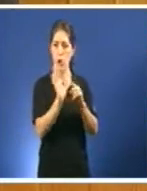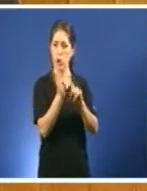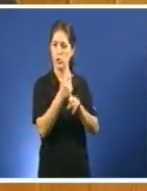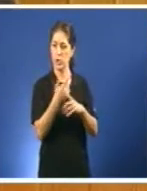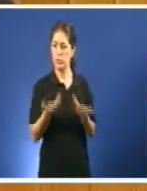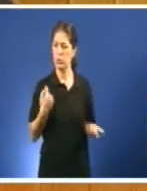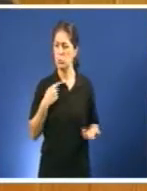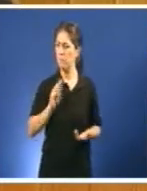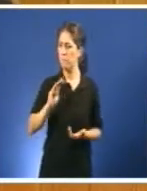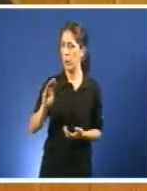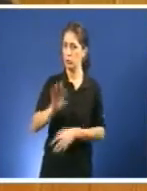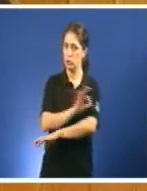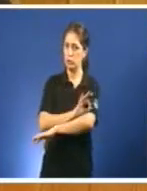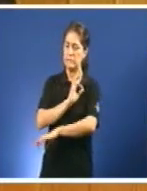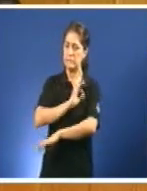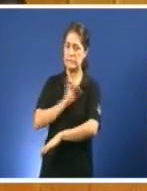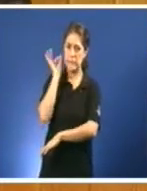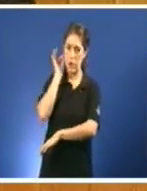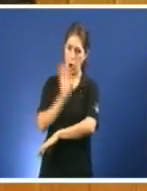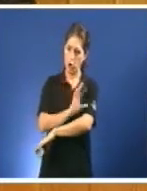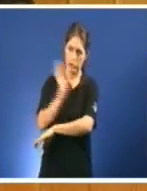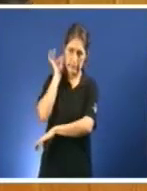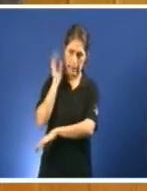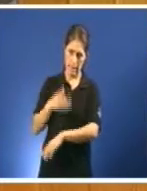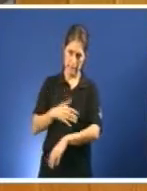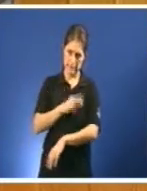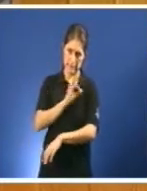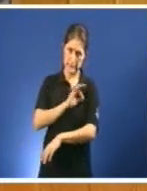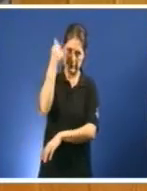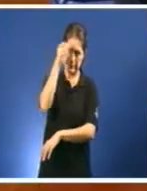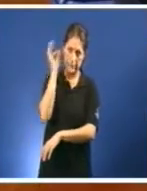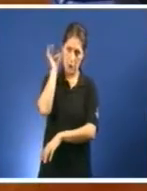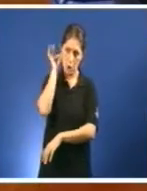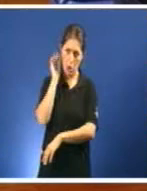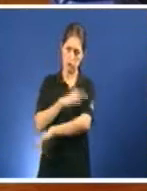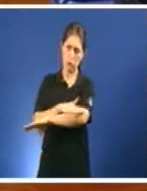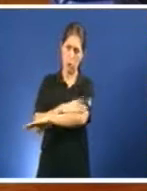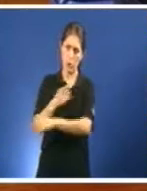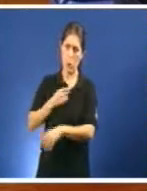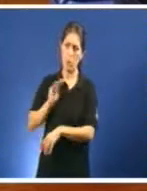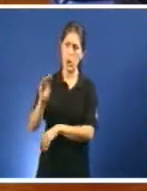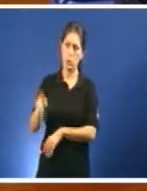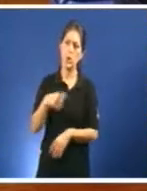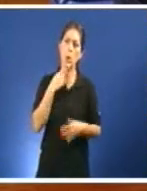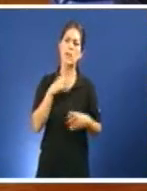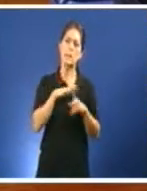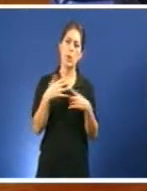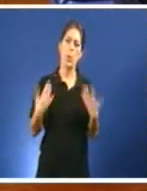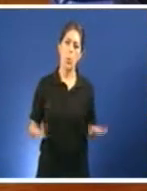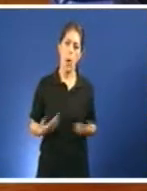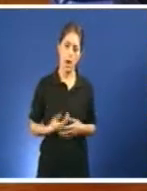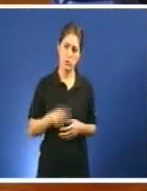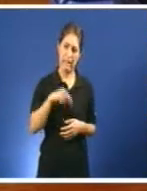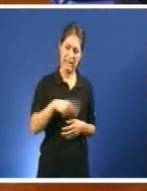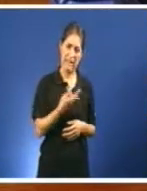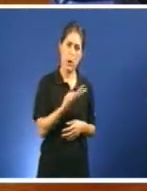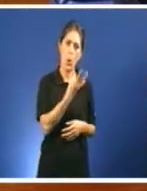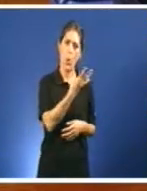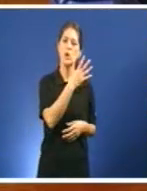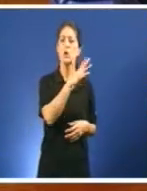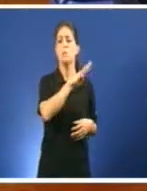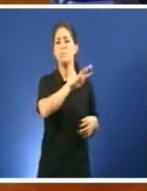do Goberno, ata onde? Ata unha Galiza con 250.000 de parados, con